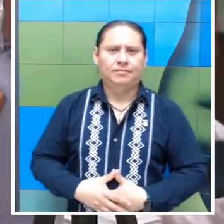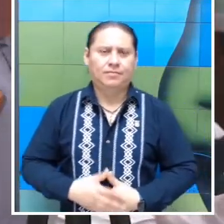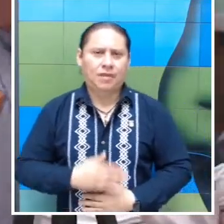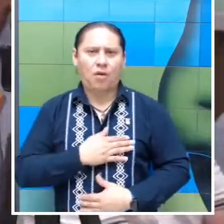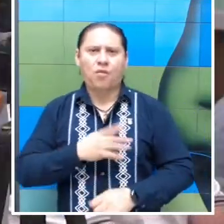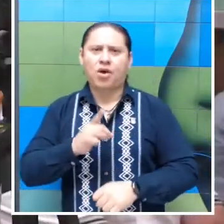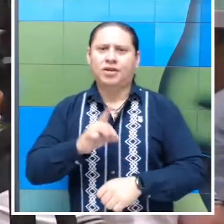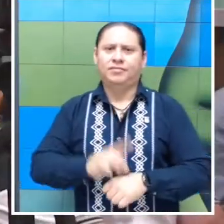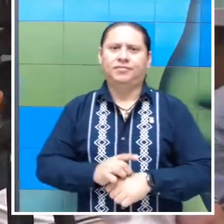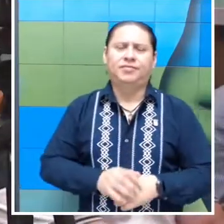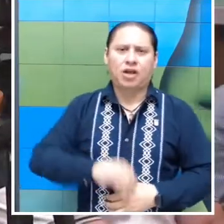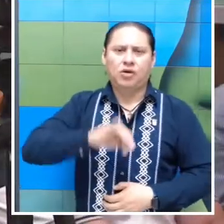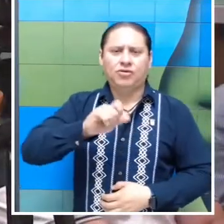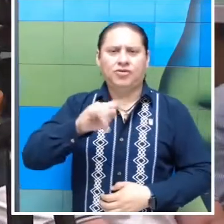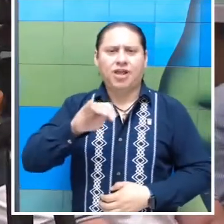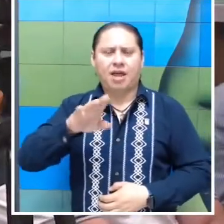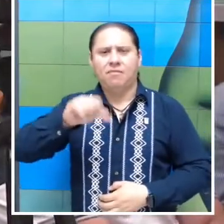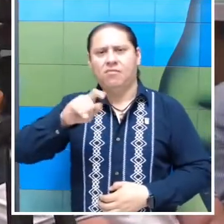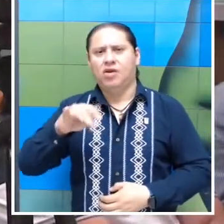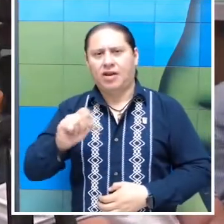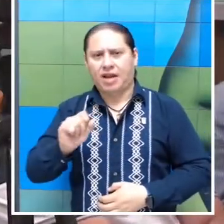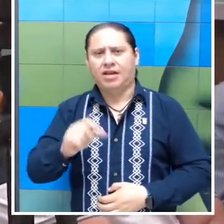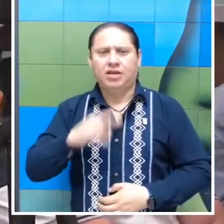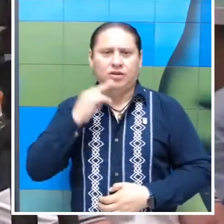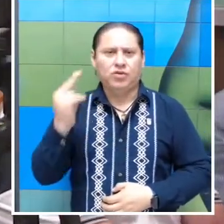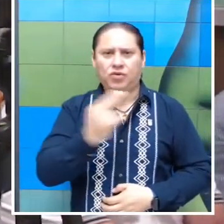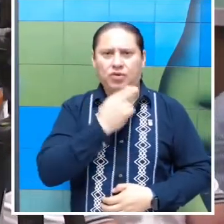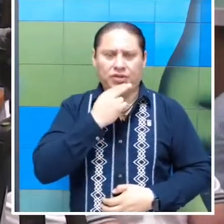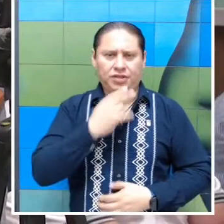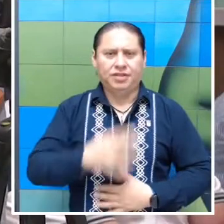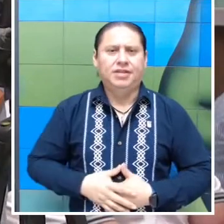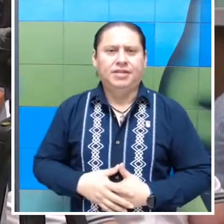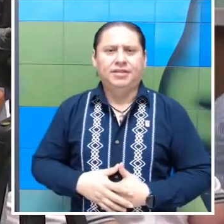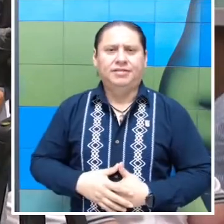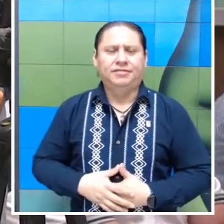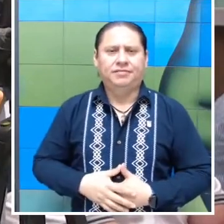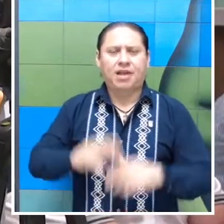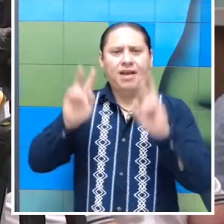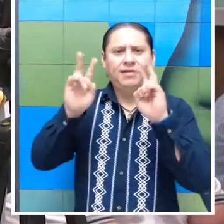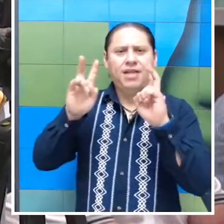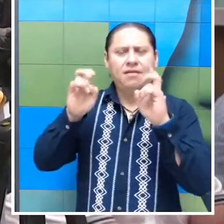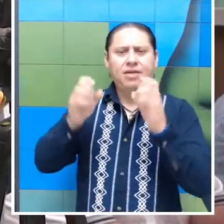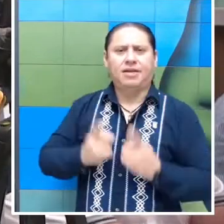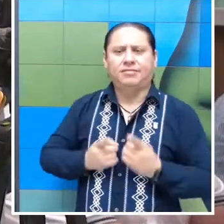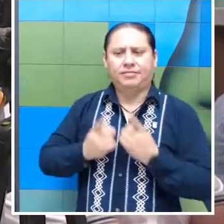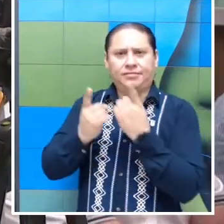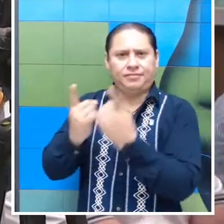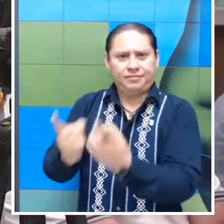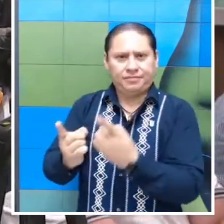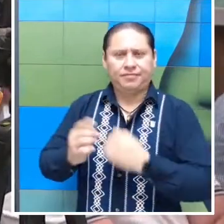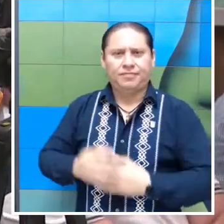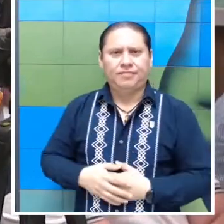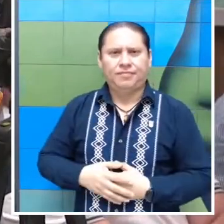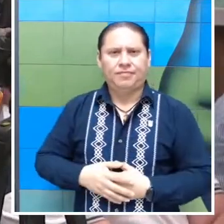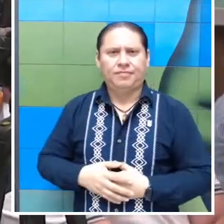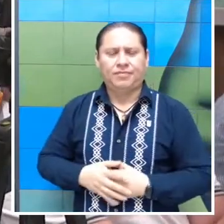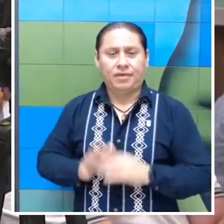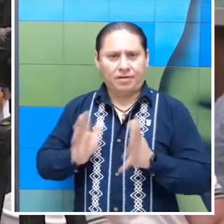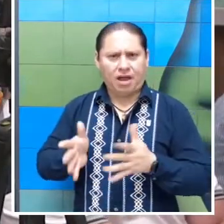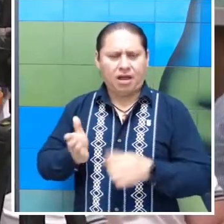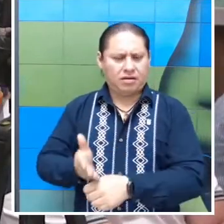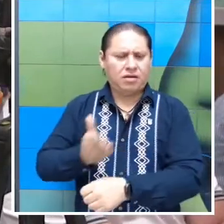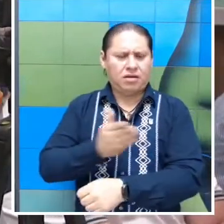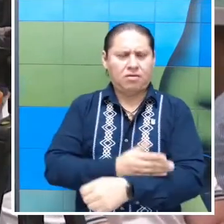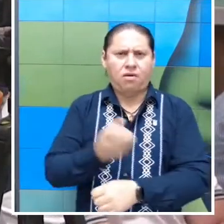Buenos días, José Luis Morales, Noticias de Primera Mano. Respecto al tema de las donaciones, ¿tienen previstas exactamente